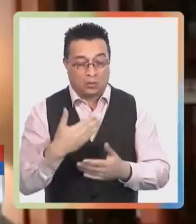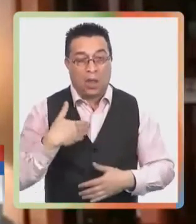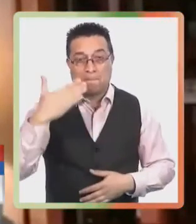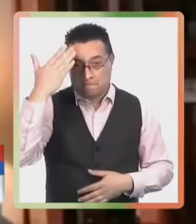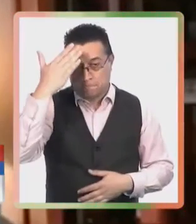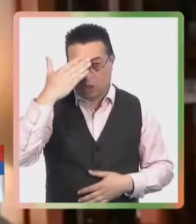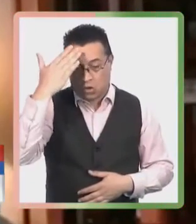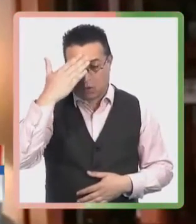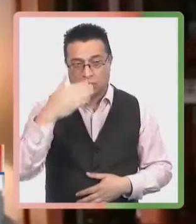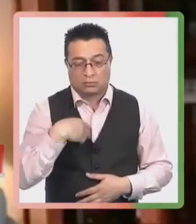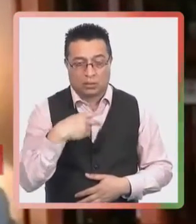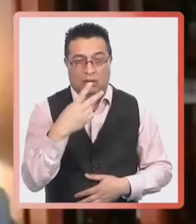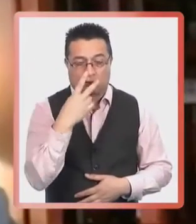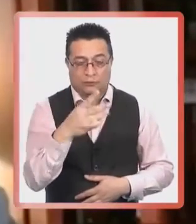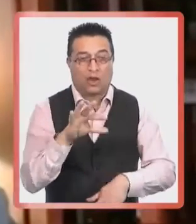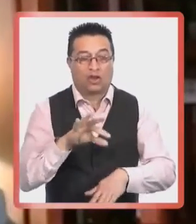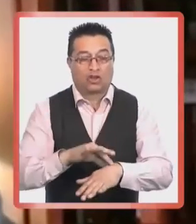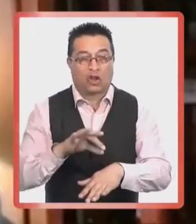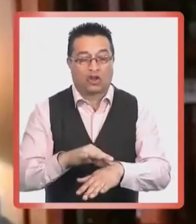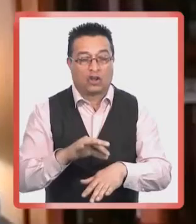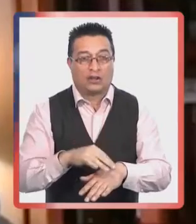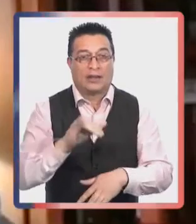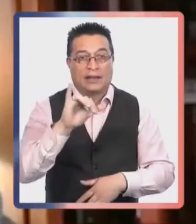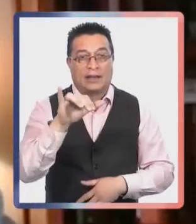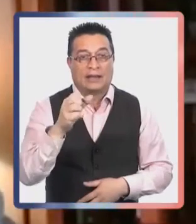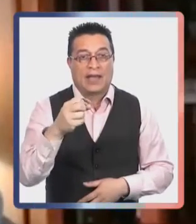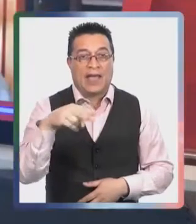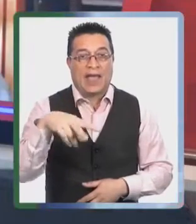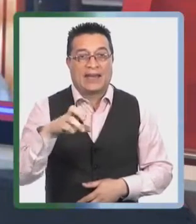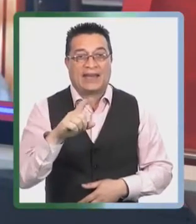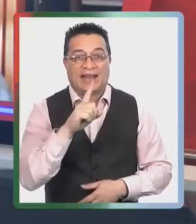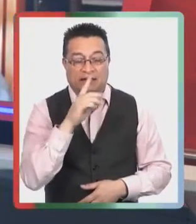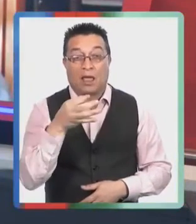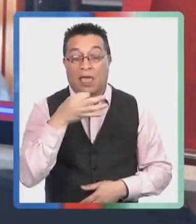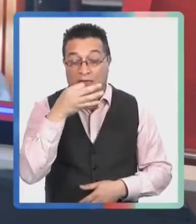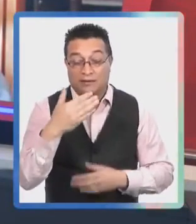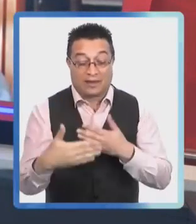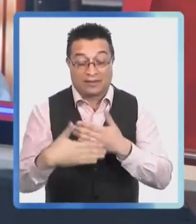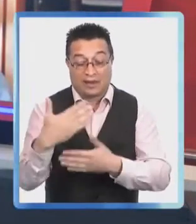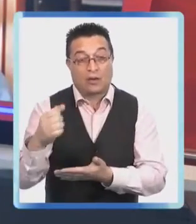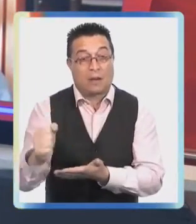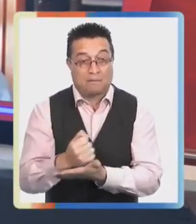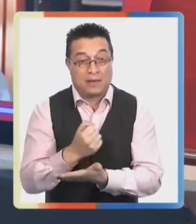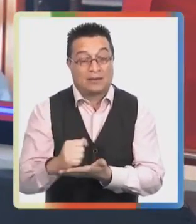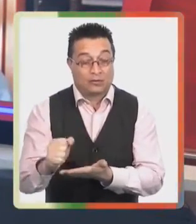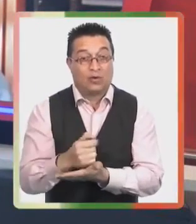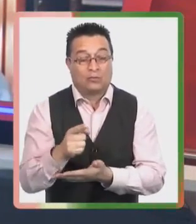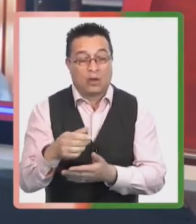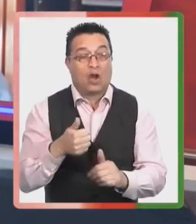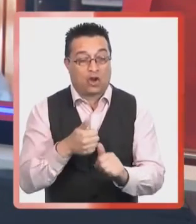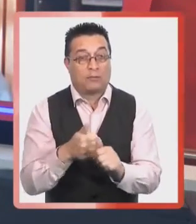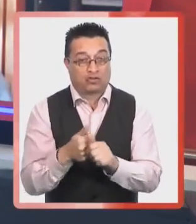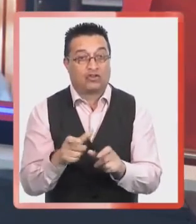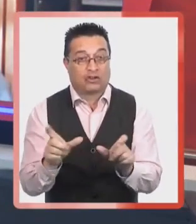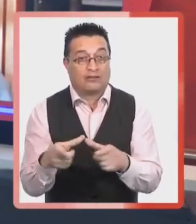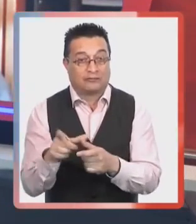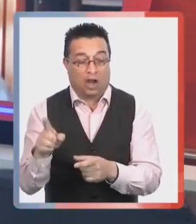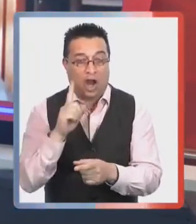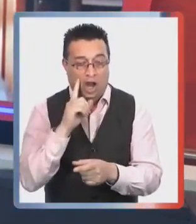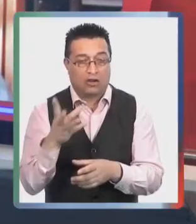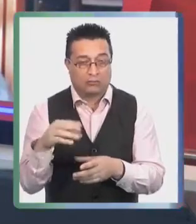muy preocupada. Yo leí que la doctora Janet Davanch declaró en el Mercurio, ella es parte del CABEI, o sea, del Comité Asesor en